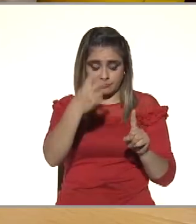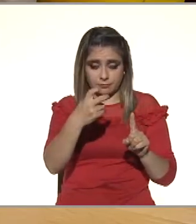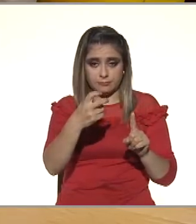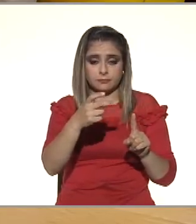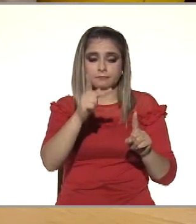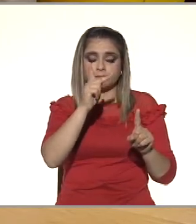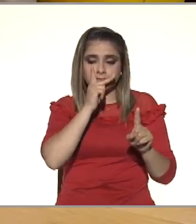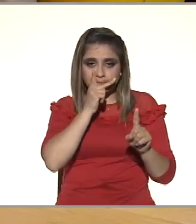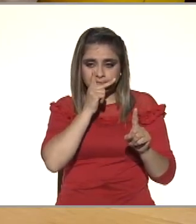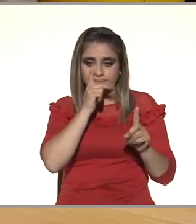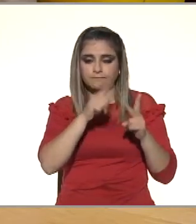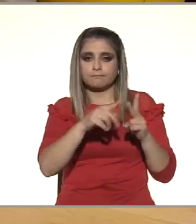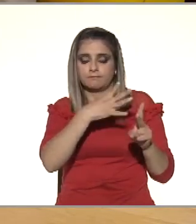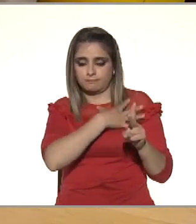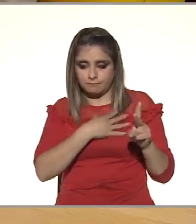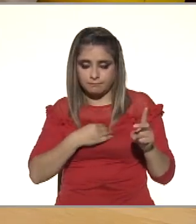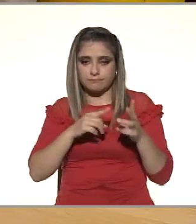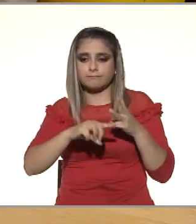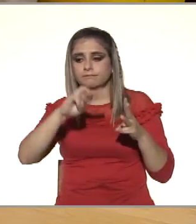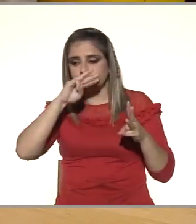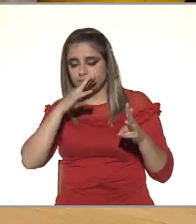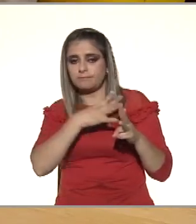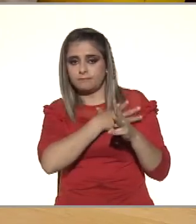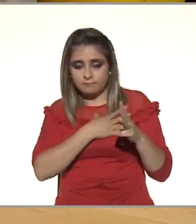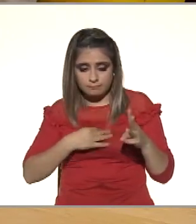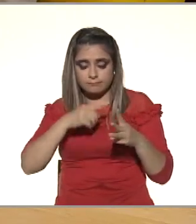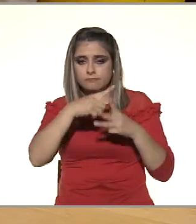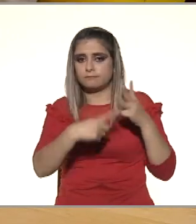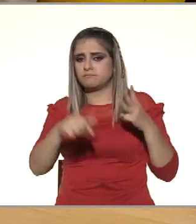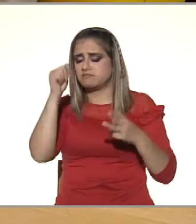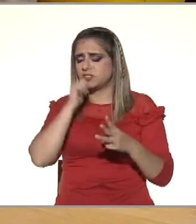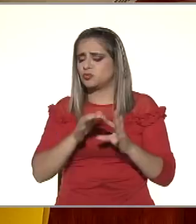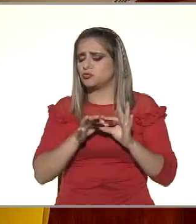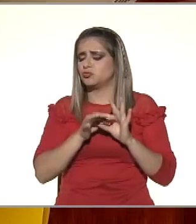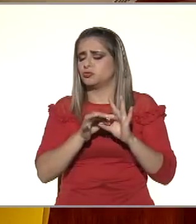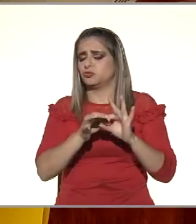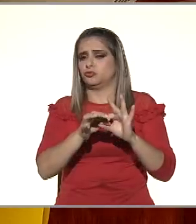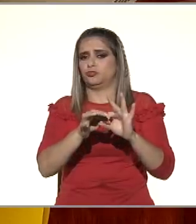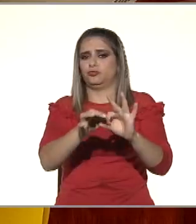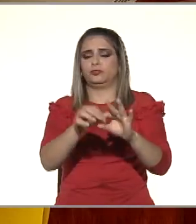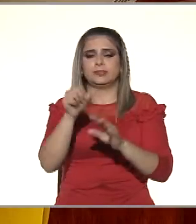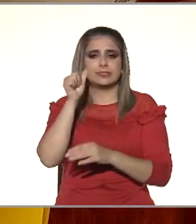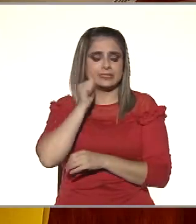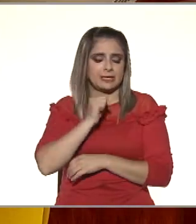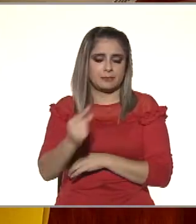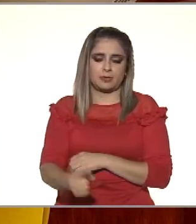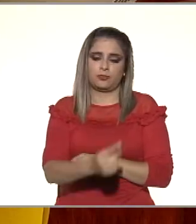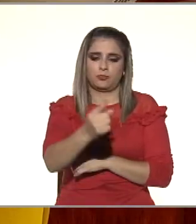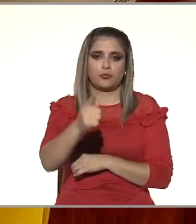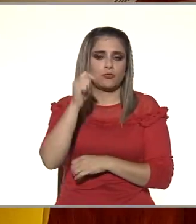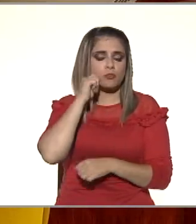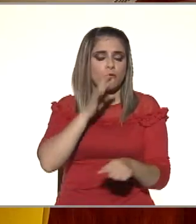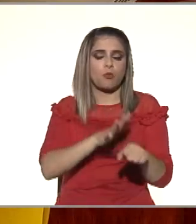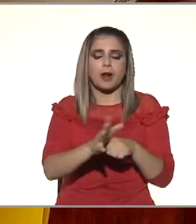familiar, papá e hijos o mamá e hijos, va a permanecer independientemente de la problemática. Y